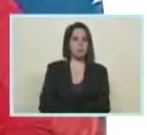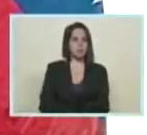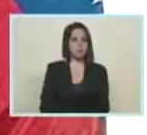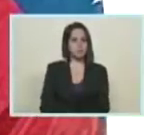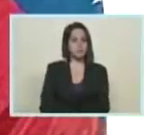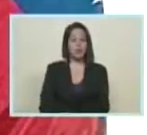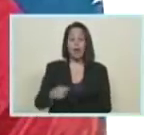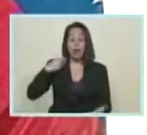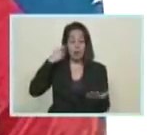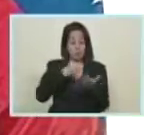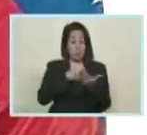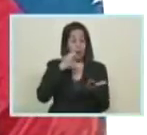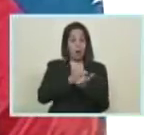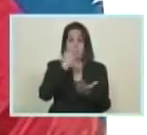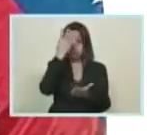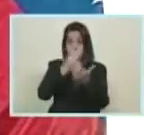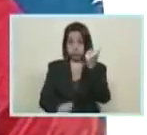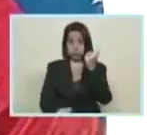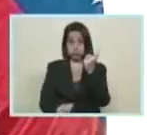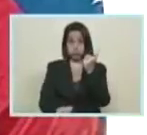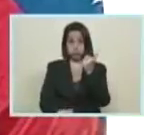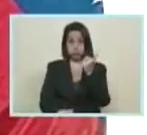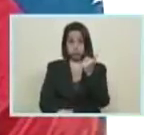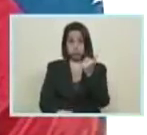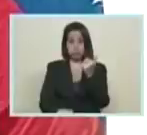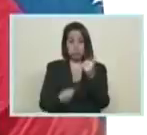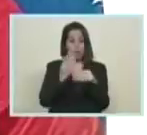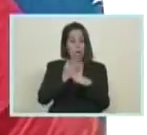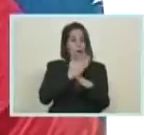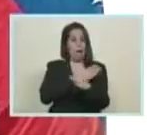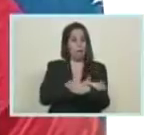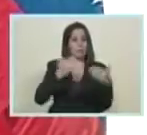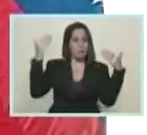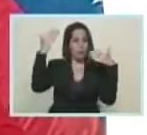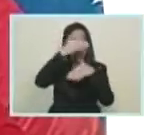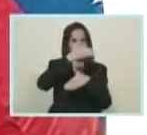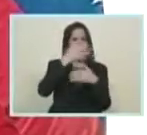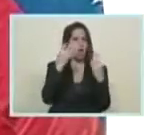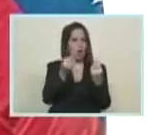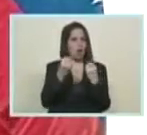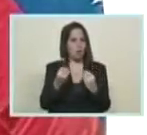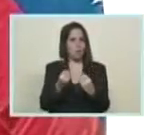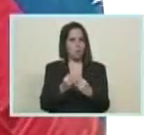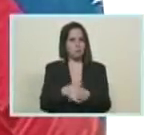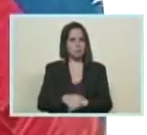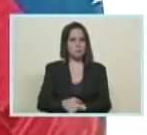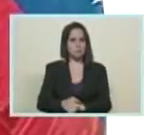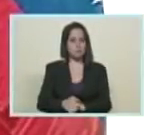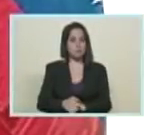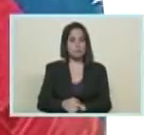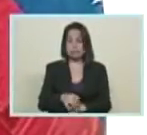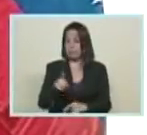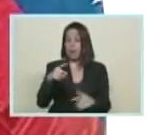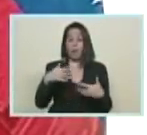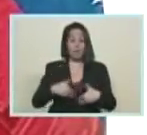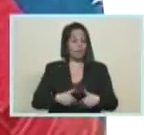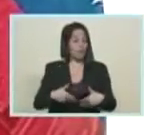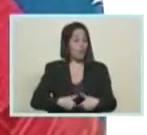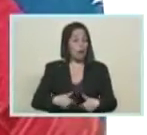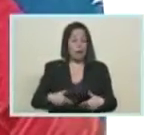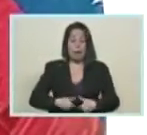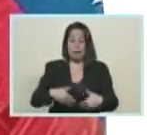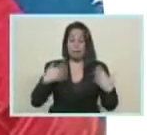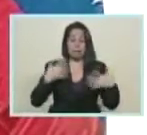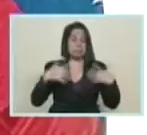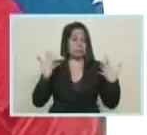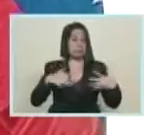Y pagaron su fuga a la antigua mafia que controlaba la Fiscalía General de la República. Esto es una lucha contra un monstruo